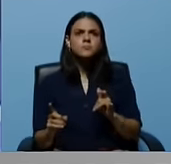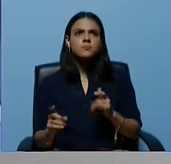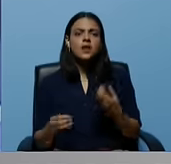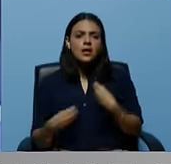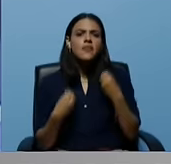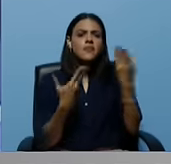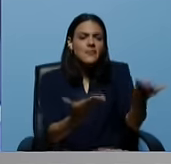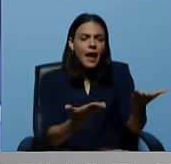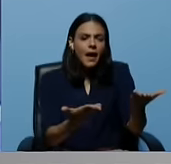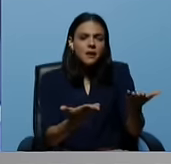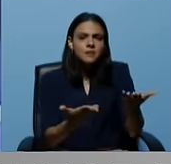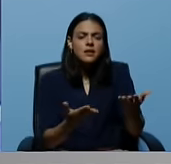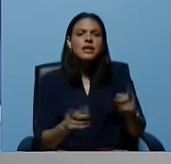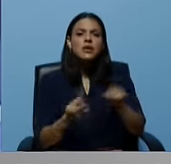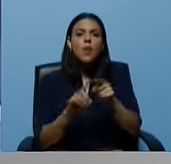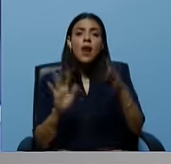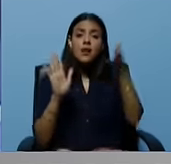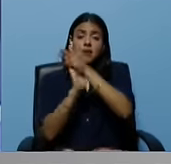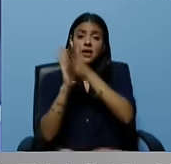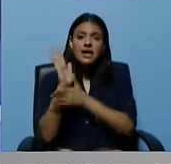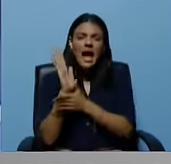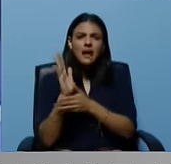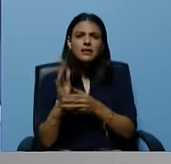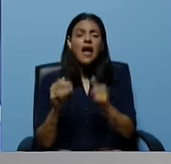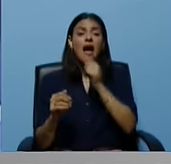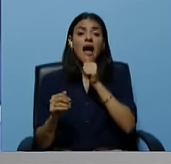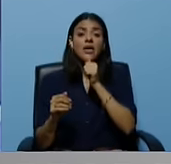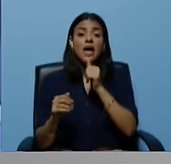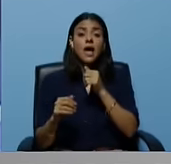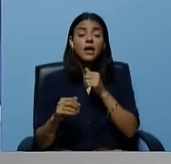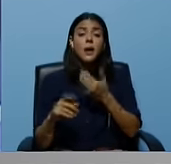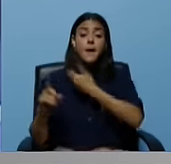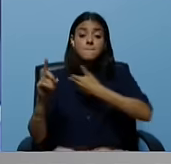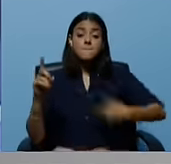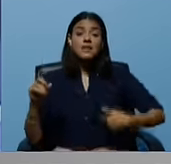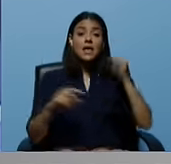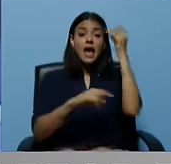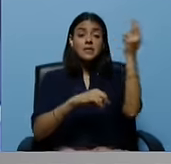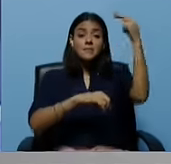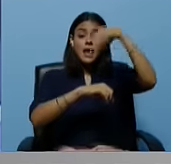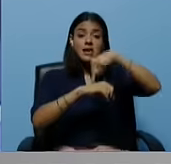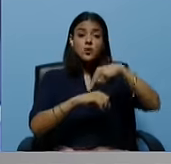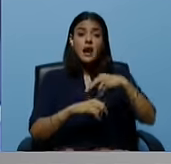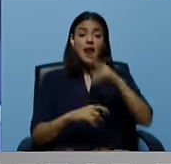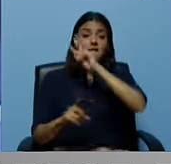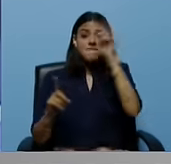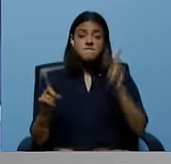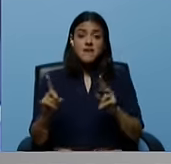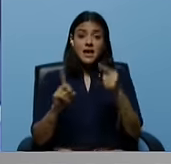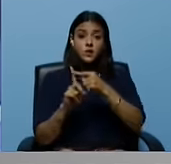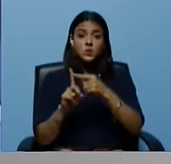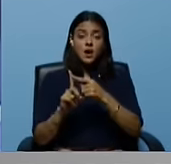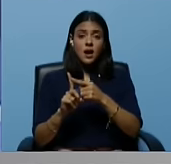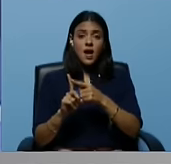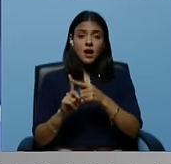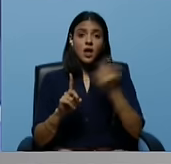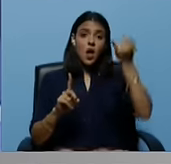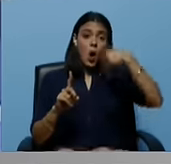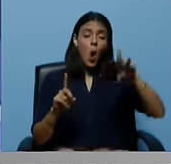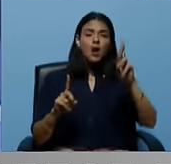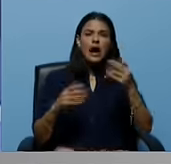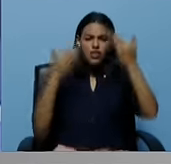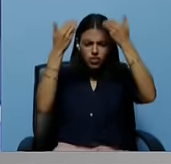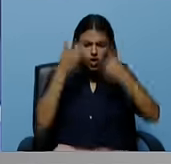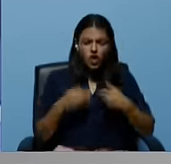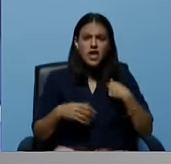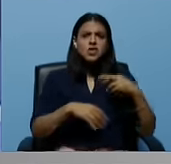presentar una carta dirigida al presidente de la Asamblea Nacional de la República Bolivariana de Venezuela, porque no es Jorge Rodríguez por Jorge Rodríguez, que